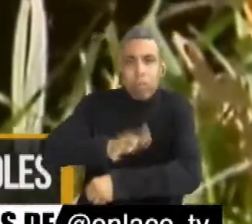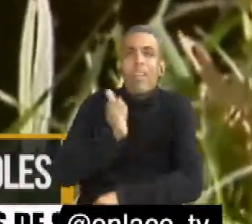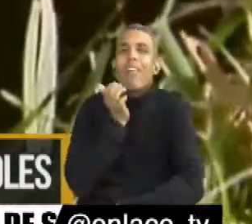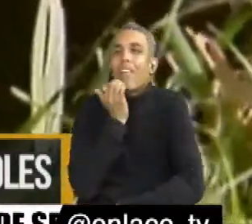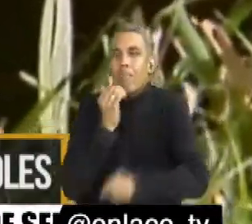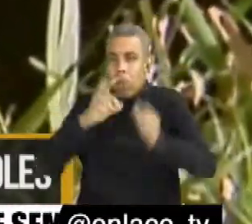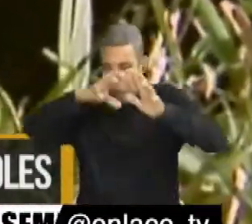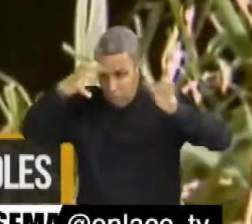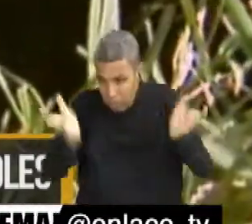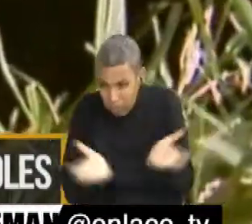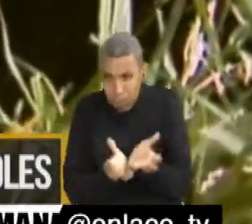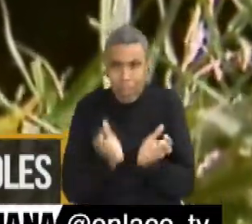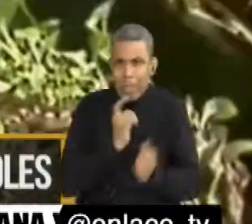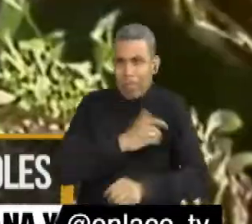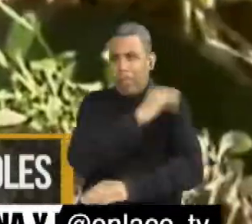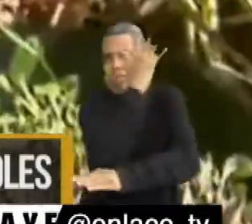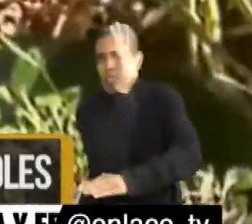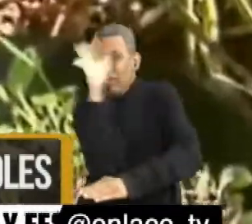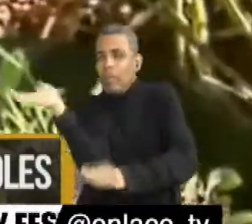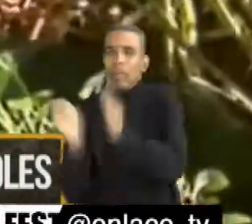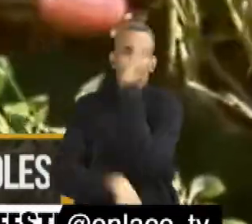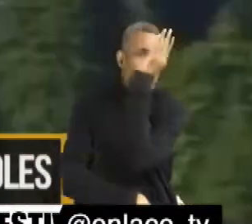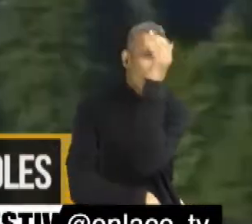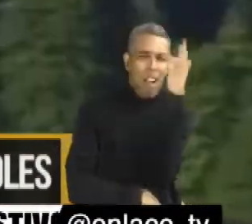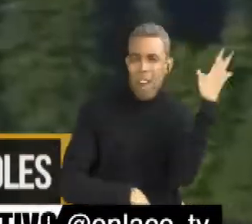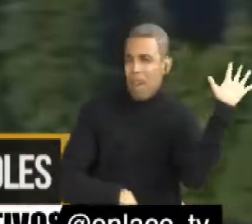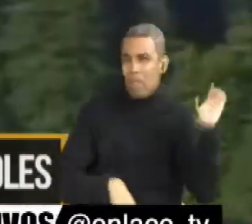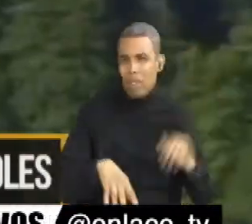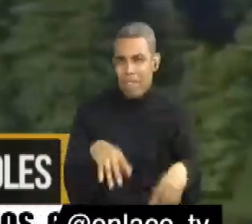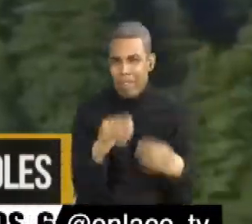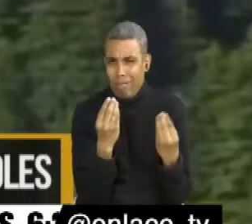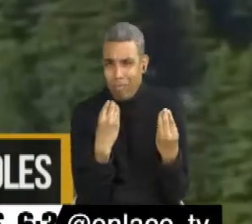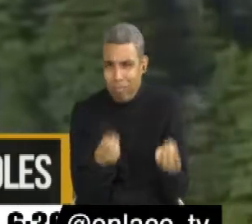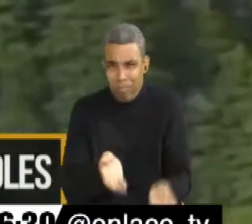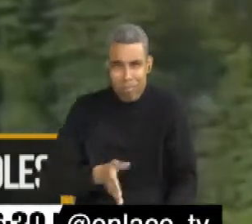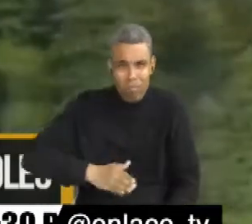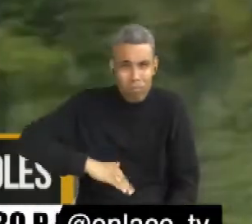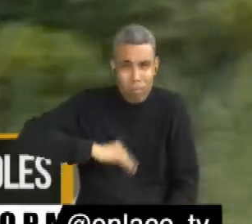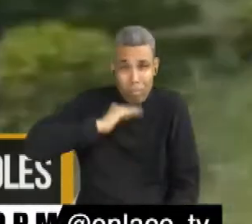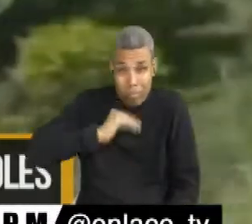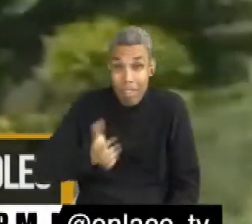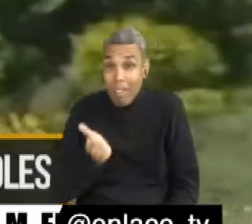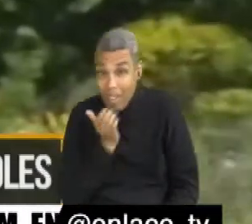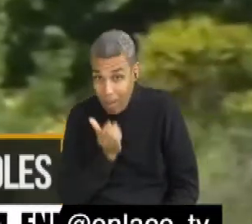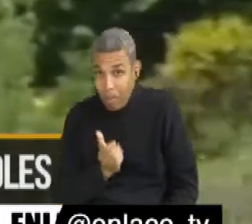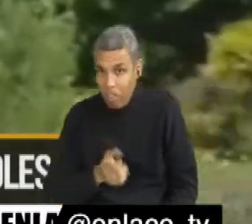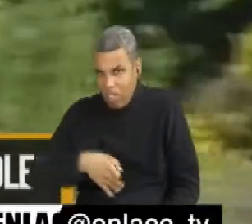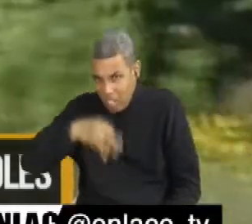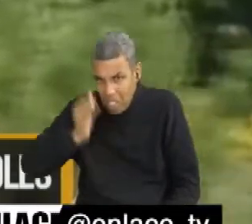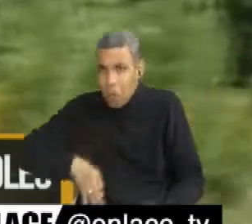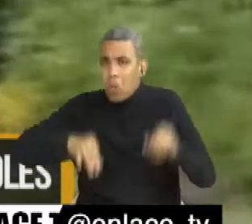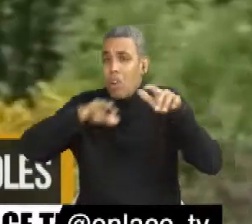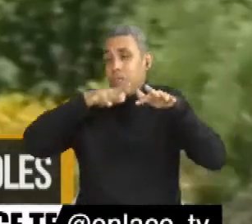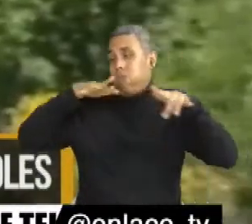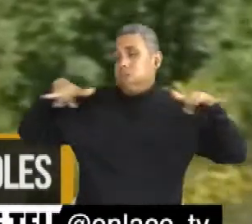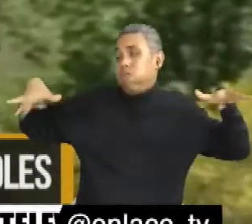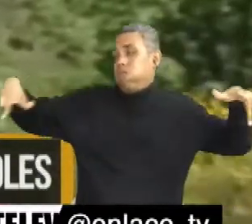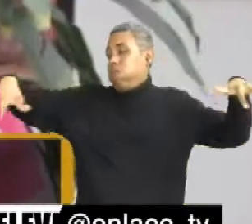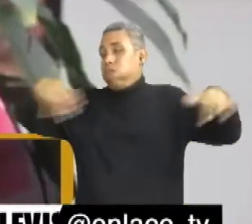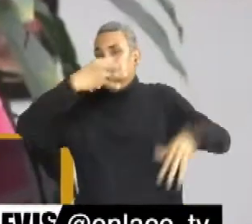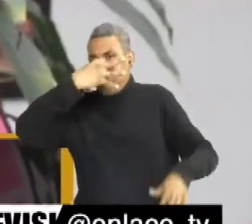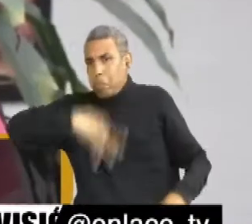hasta desaparecerían. Desde la Secretaría de Medio Ambiente se invita a la comunidad a ser amigos de la naturaleza sembrando un